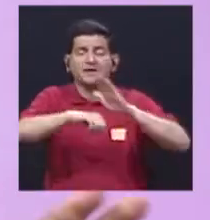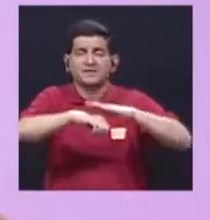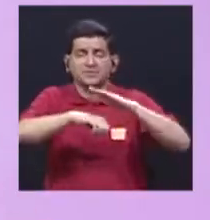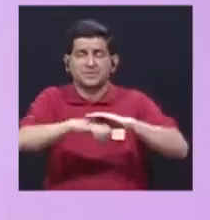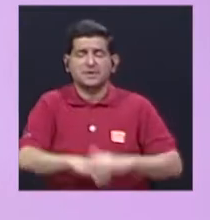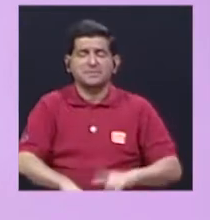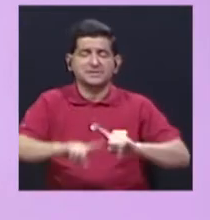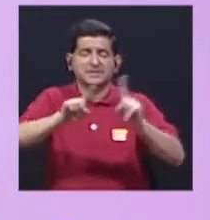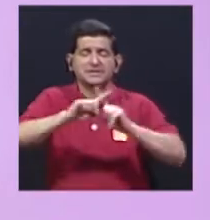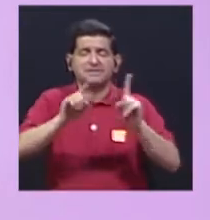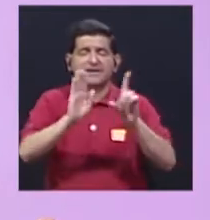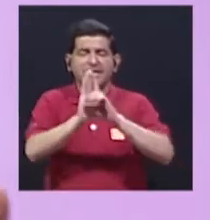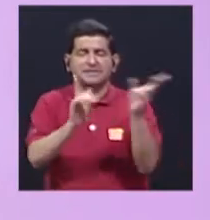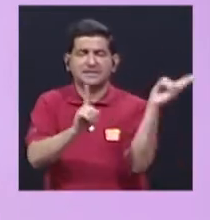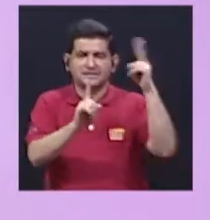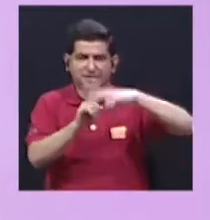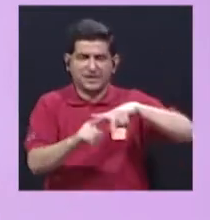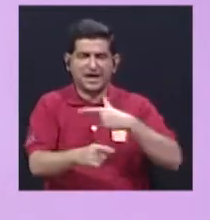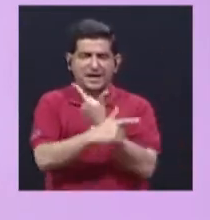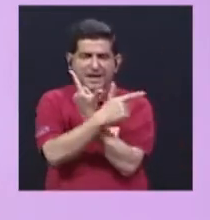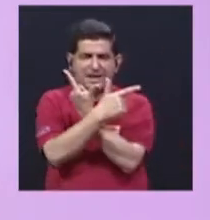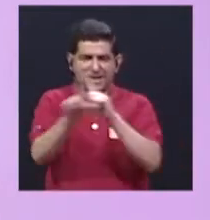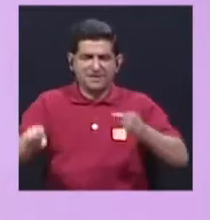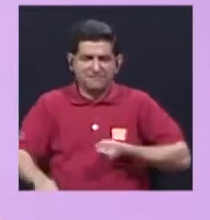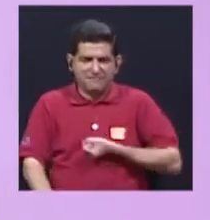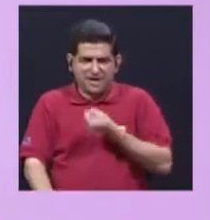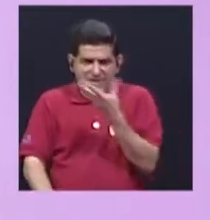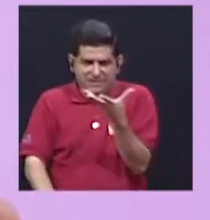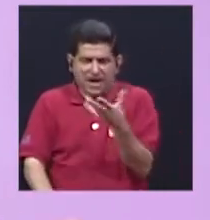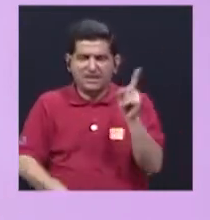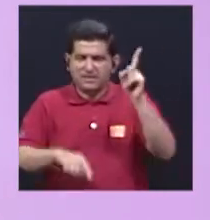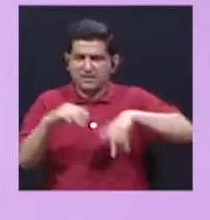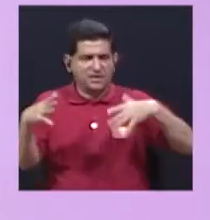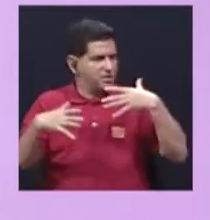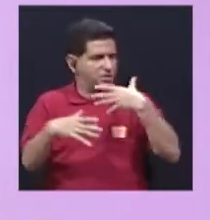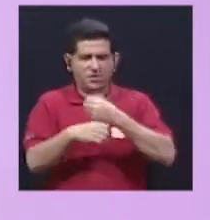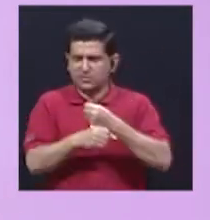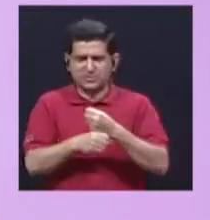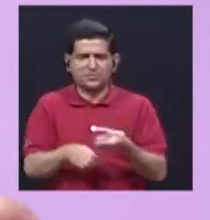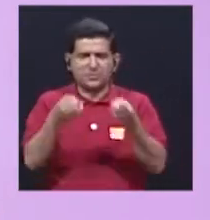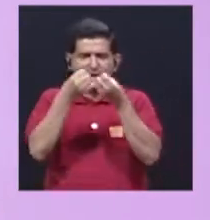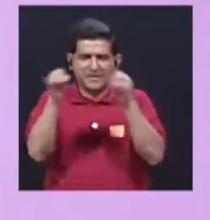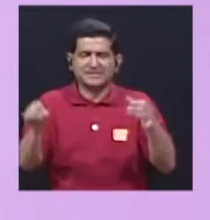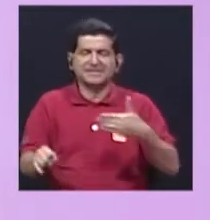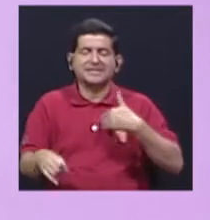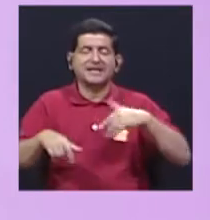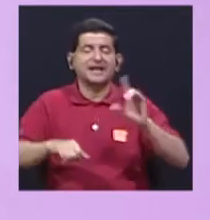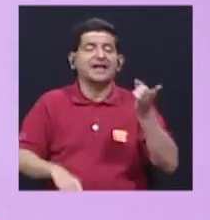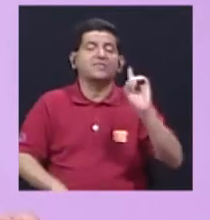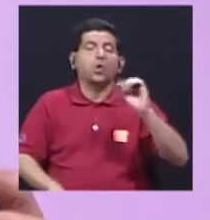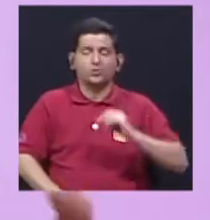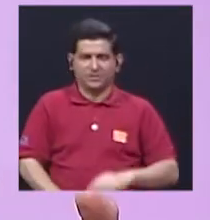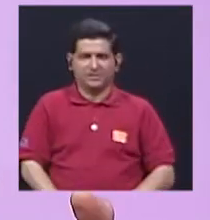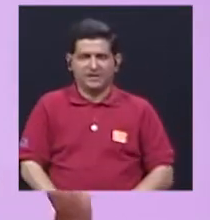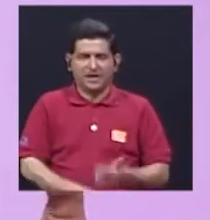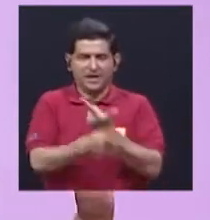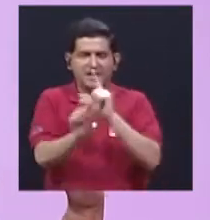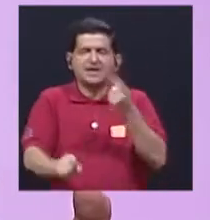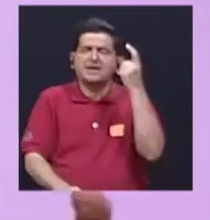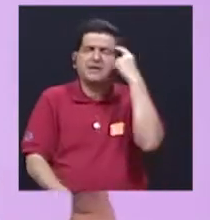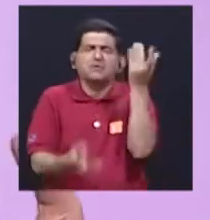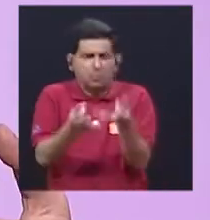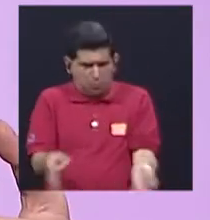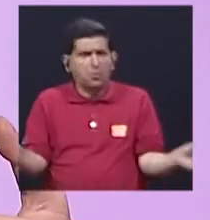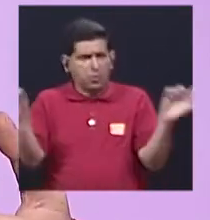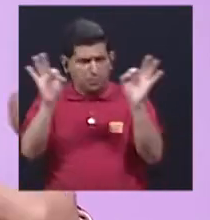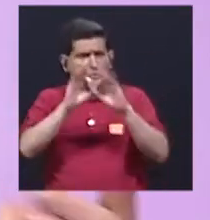ejercicio de otros derechos. La libertad de expresión no se puede ejercer si no tenemos dónde ejercerla. La libertad de pensamiento es